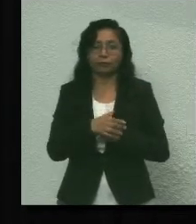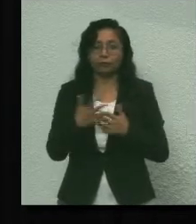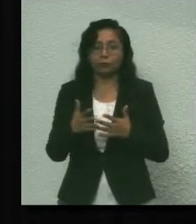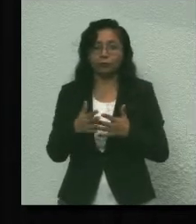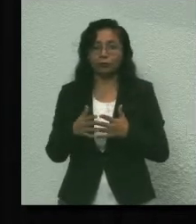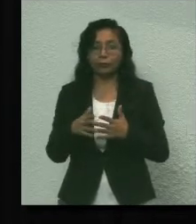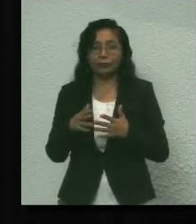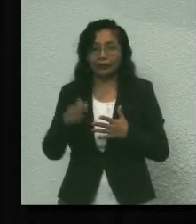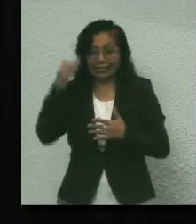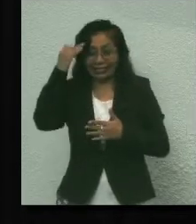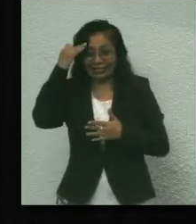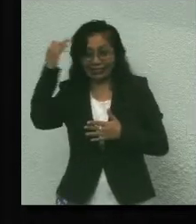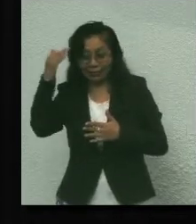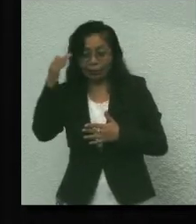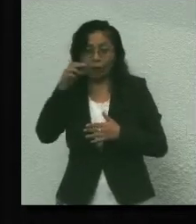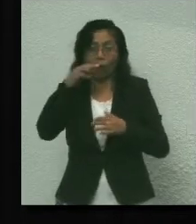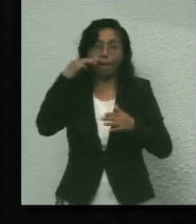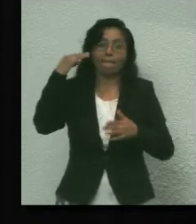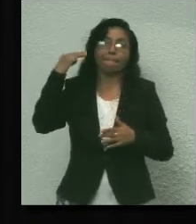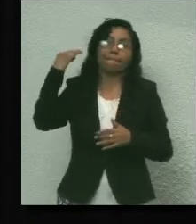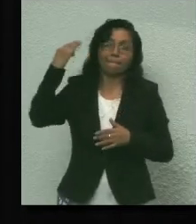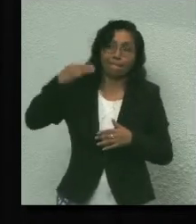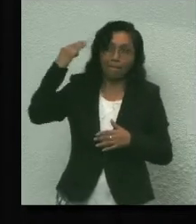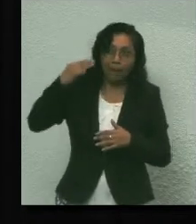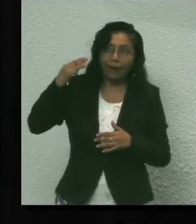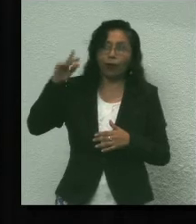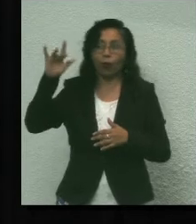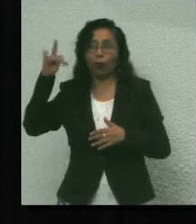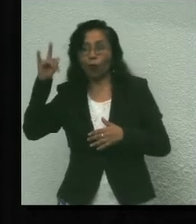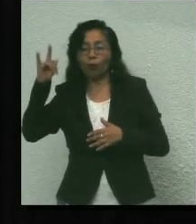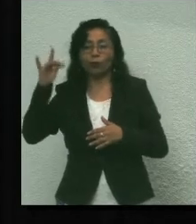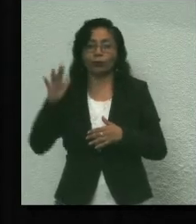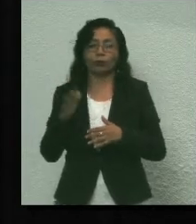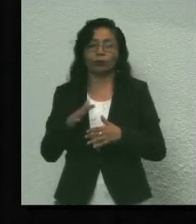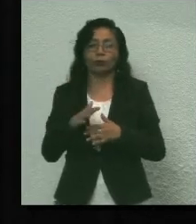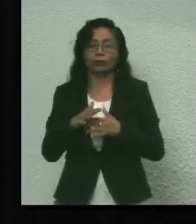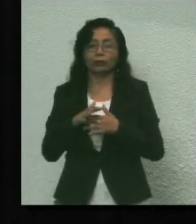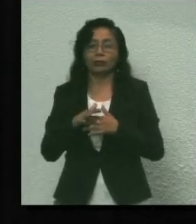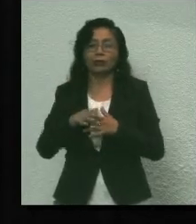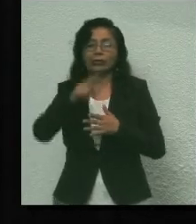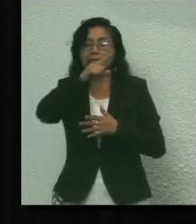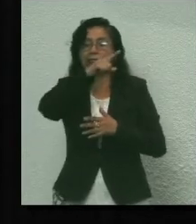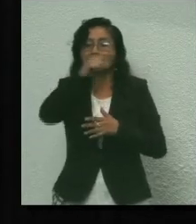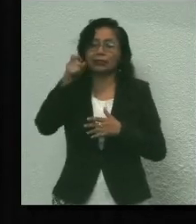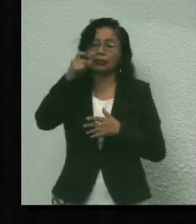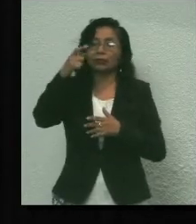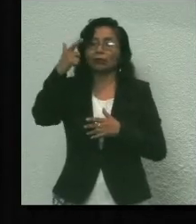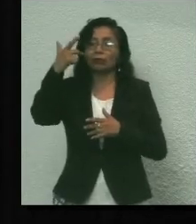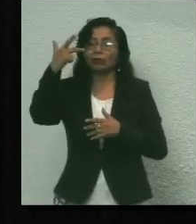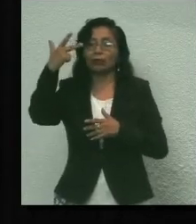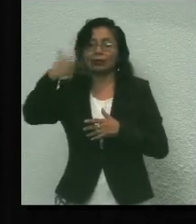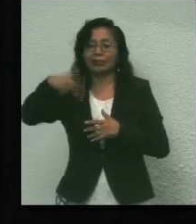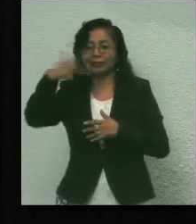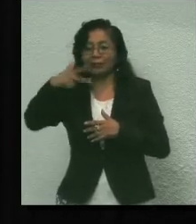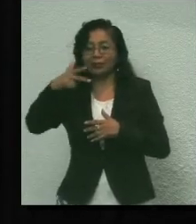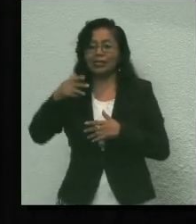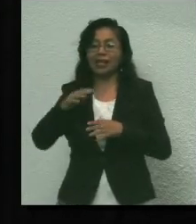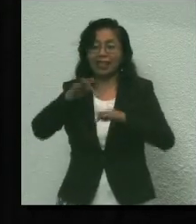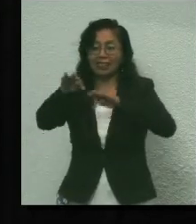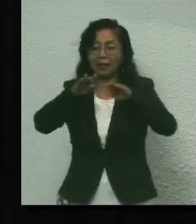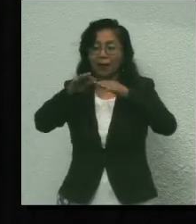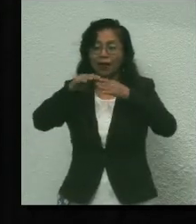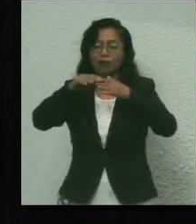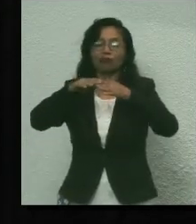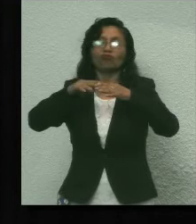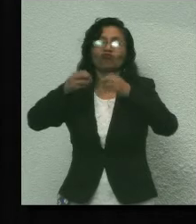del periodo marzo a julio se registraron más de 113 mil empleos perdidos convirtiendo a